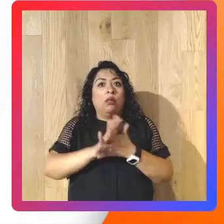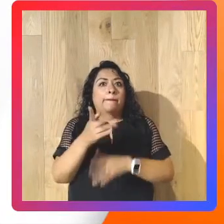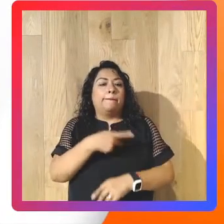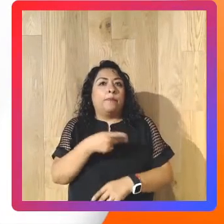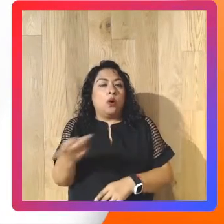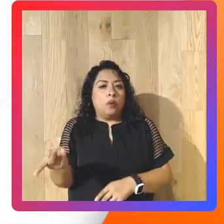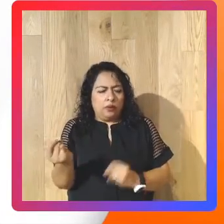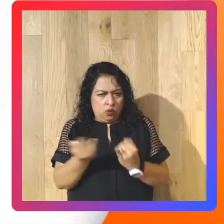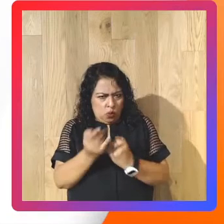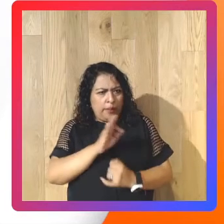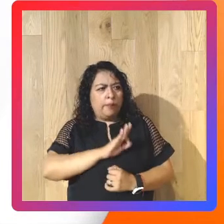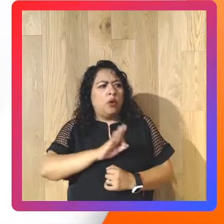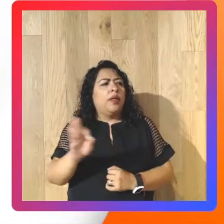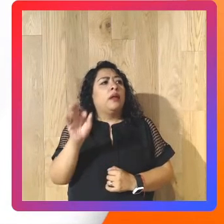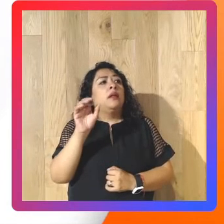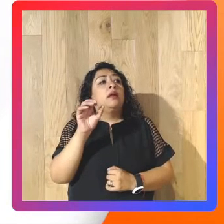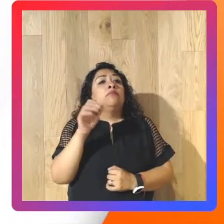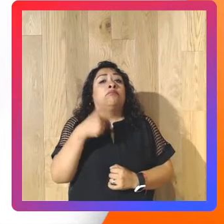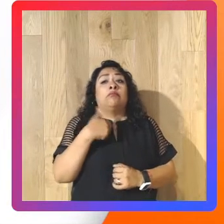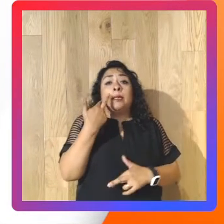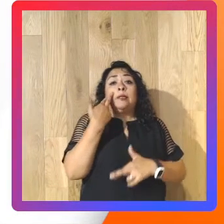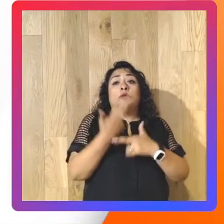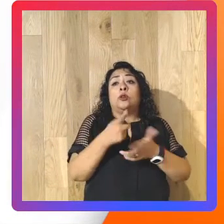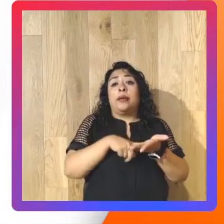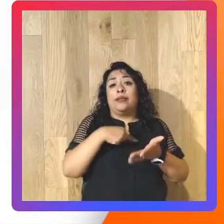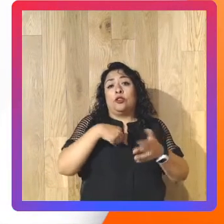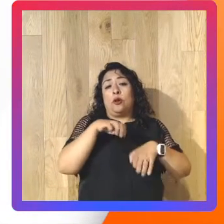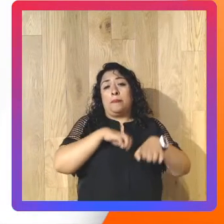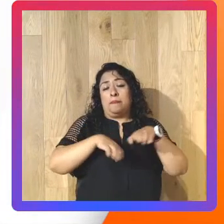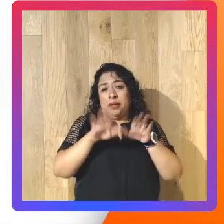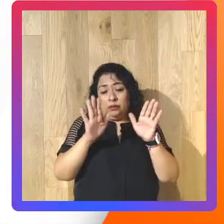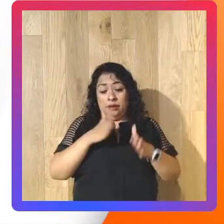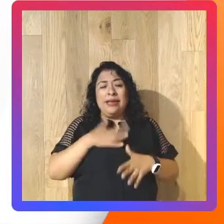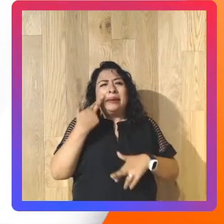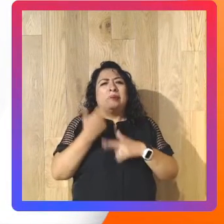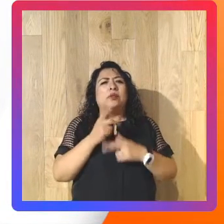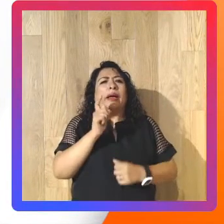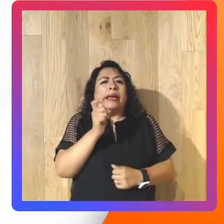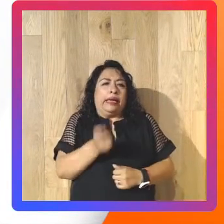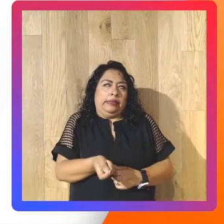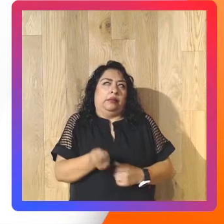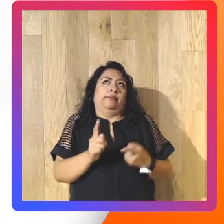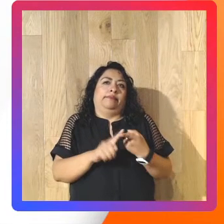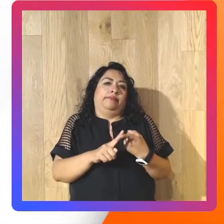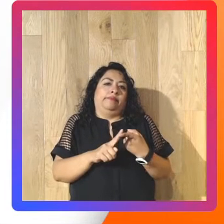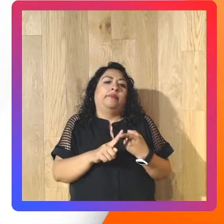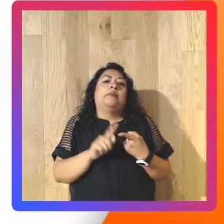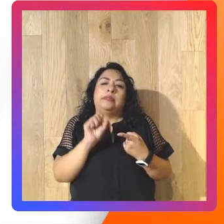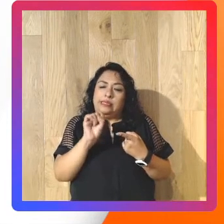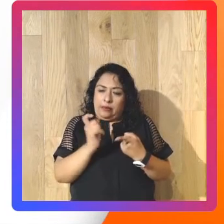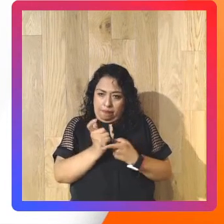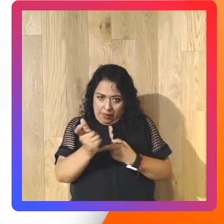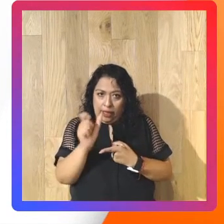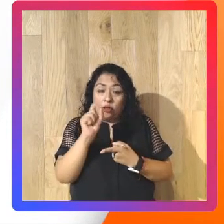que también podamos trabajar las que nos corresponden en la empresa. Nos corresponde, por supuesto, primero el ingreso,